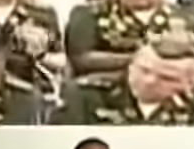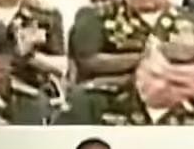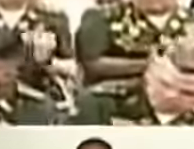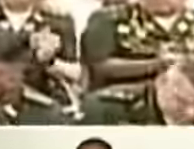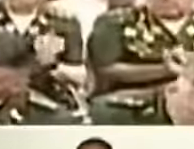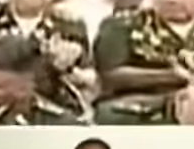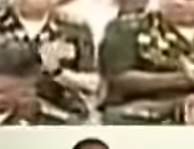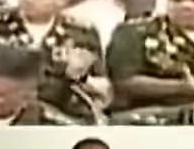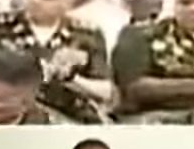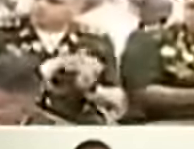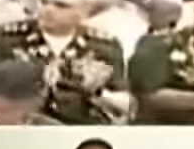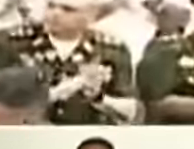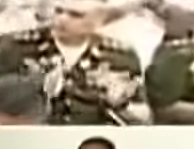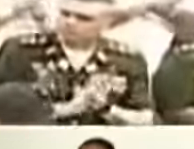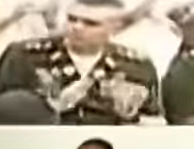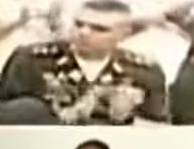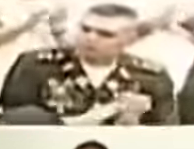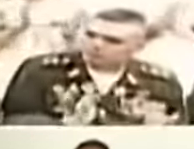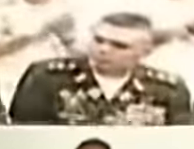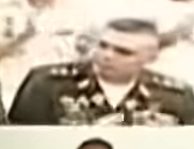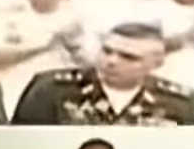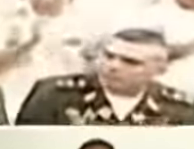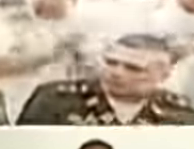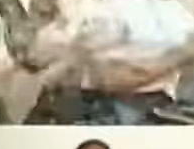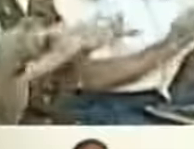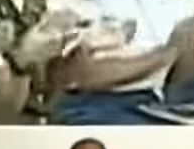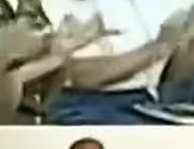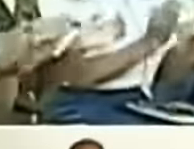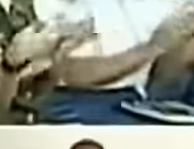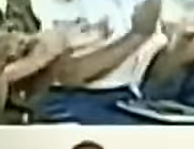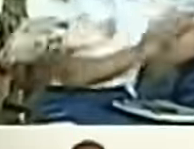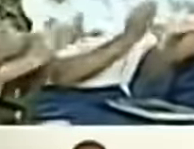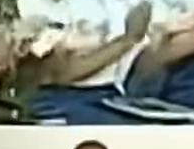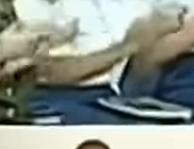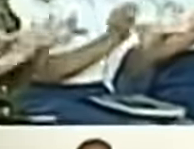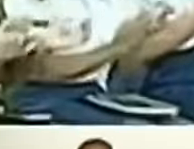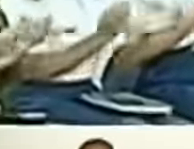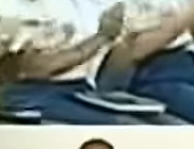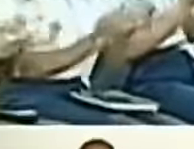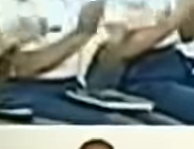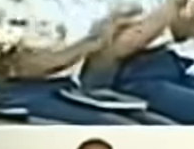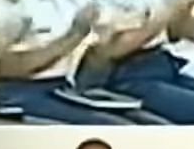Vamos a estar claros en eso. Vamos a estar claros.